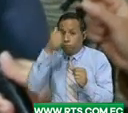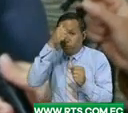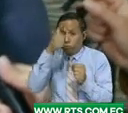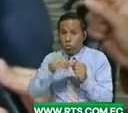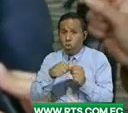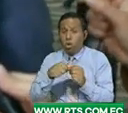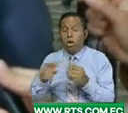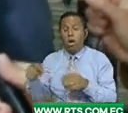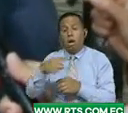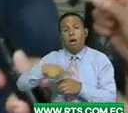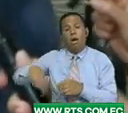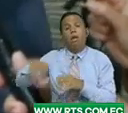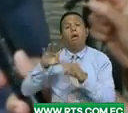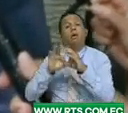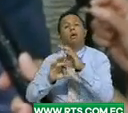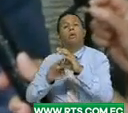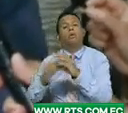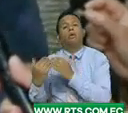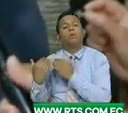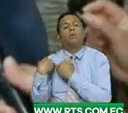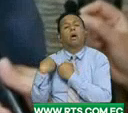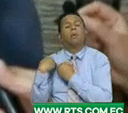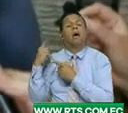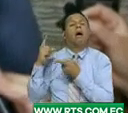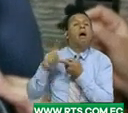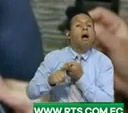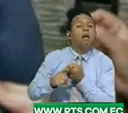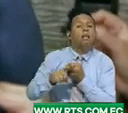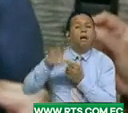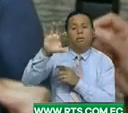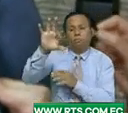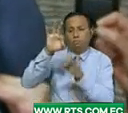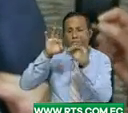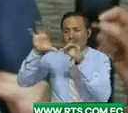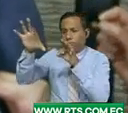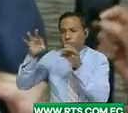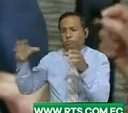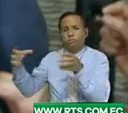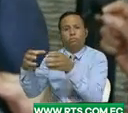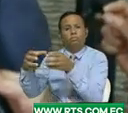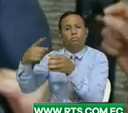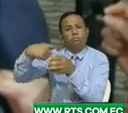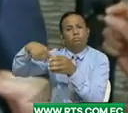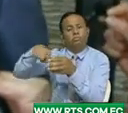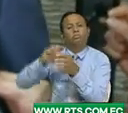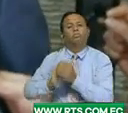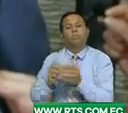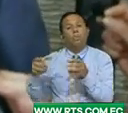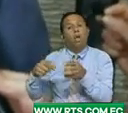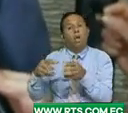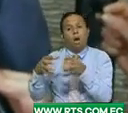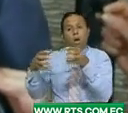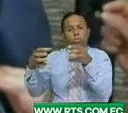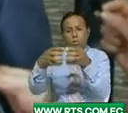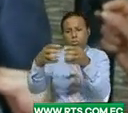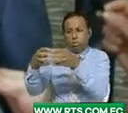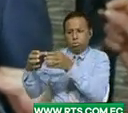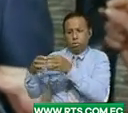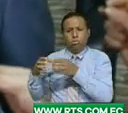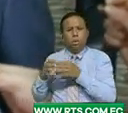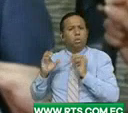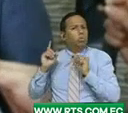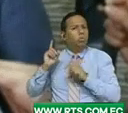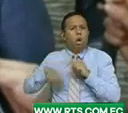la responsabilidad del Consejo llega hasta la designación de las comisiones ciudadanas de selección y luego serán estas comisiones, que no están sometidos a juicio